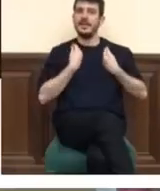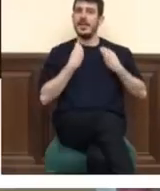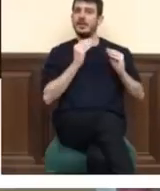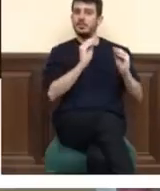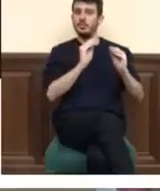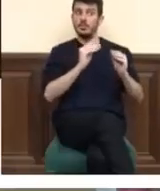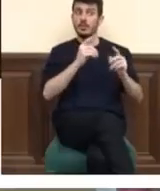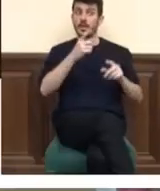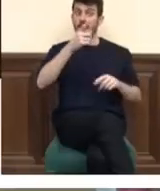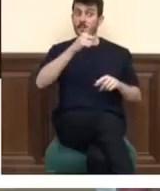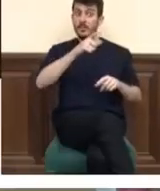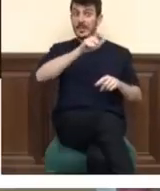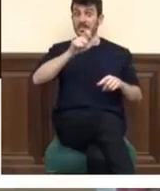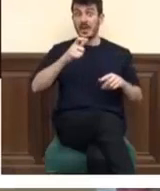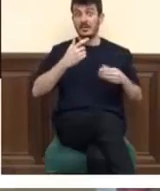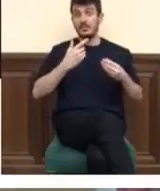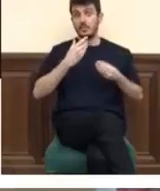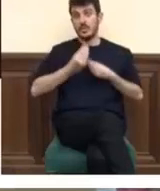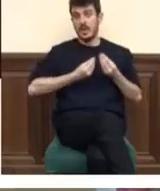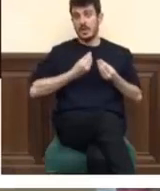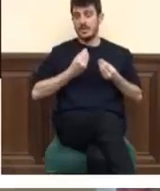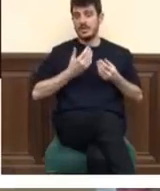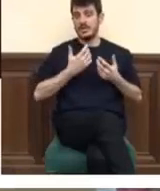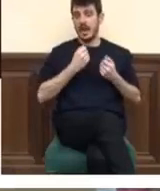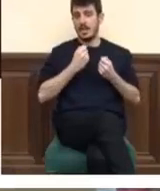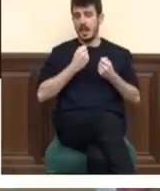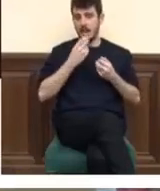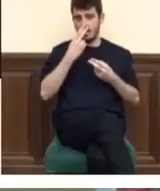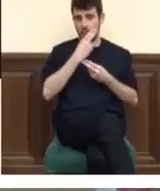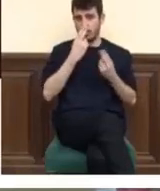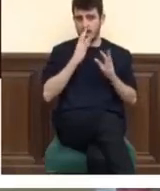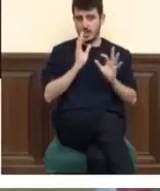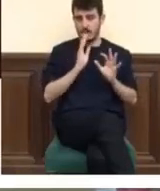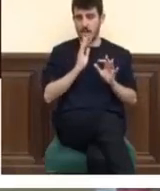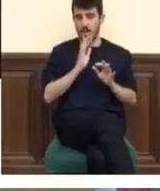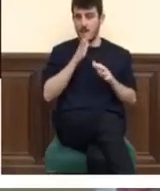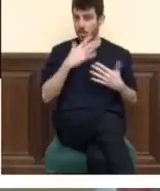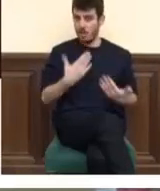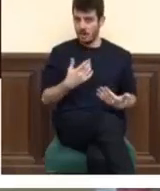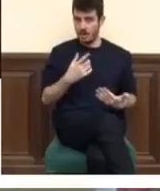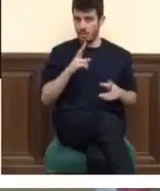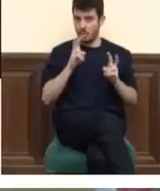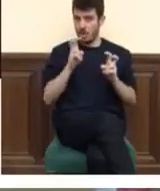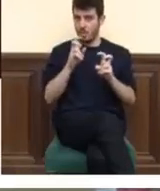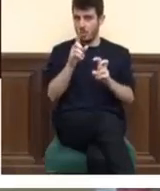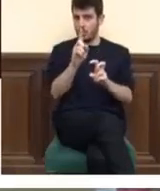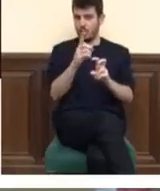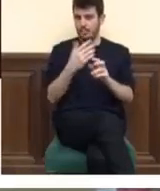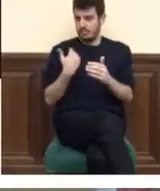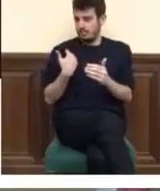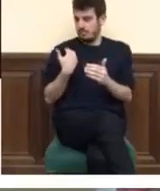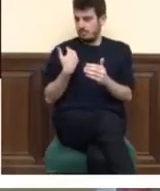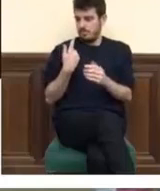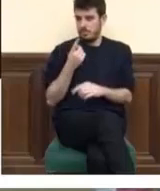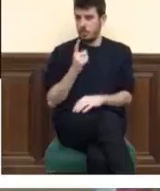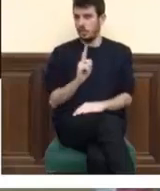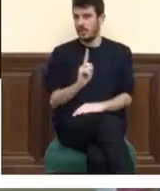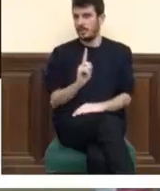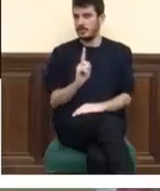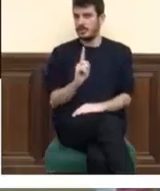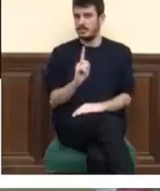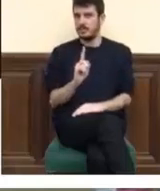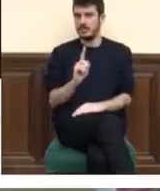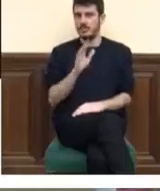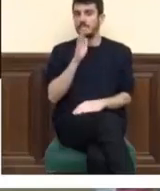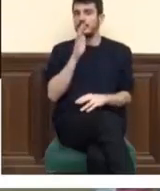la sanidad pública. Y, además, es que esto no es de ahora, esto no es una cosa reciente